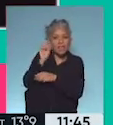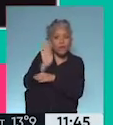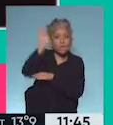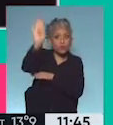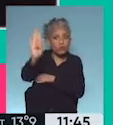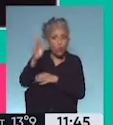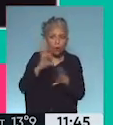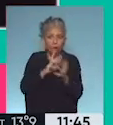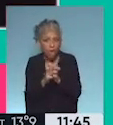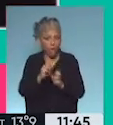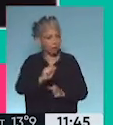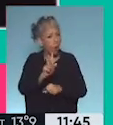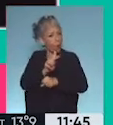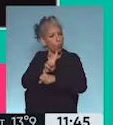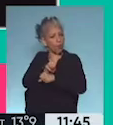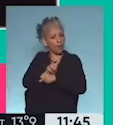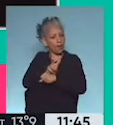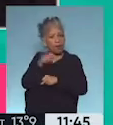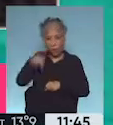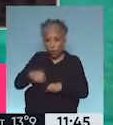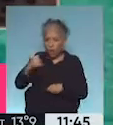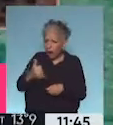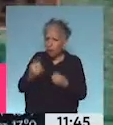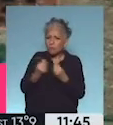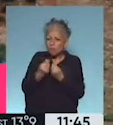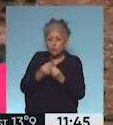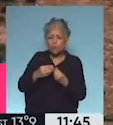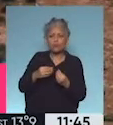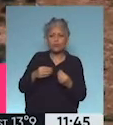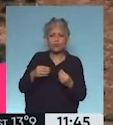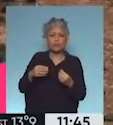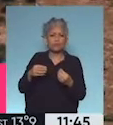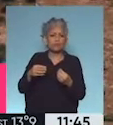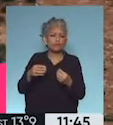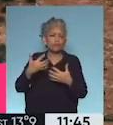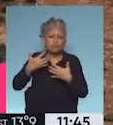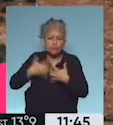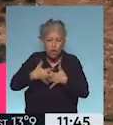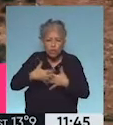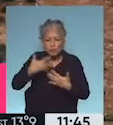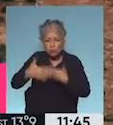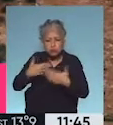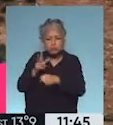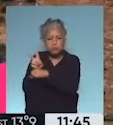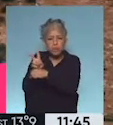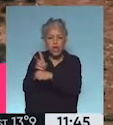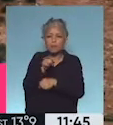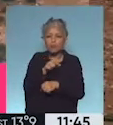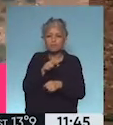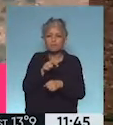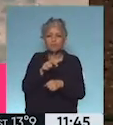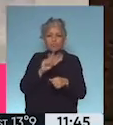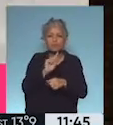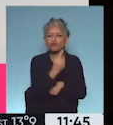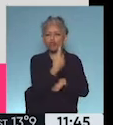¿no? Hoy hay muchos proyectos de conservación, de protección de la biodiversidad. Pero esa noción de la interdependencia de las